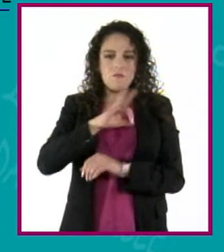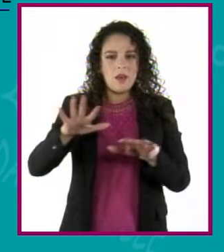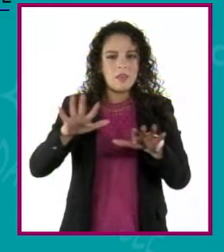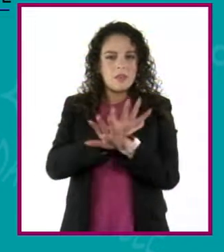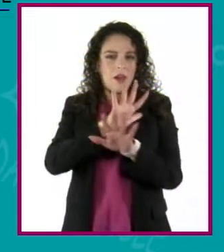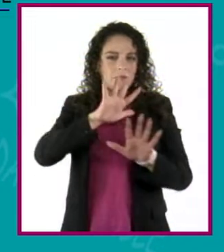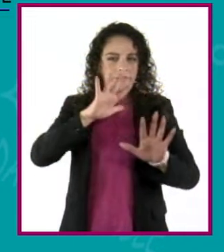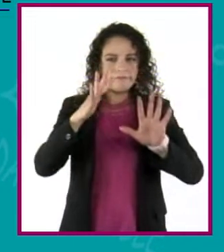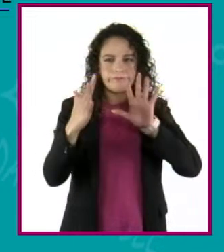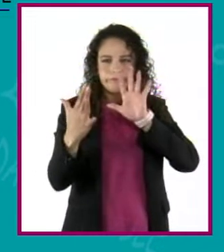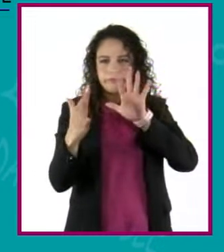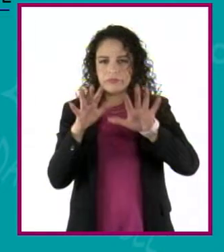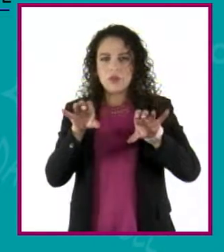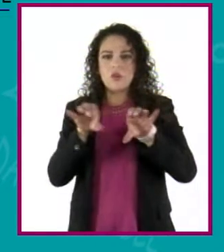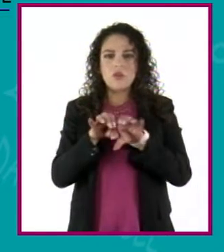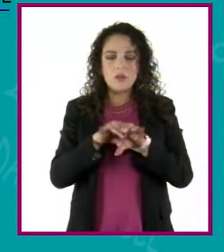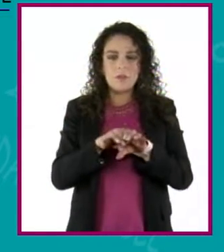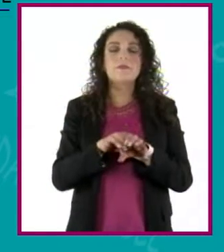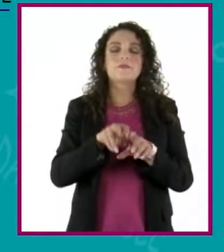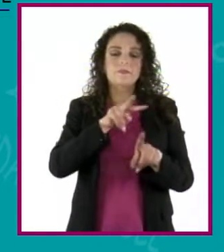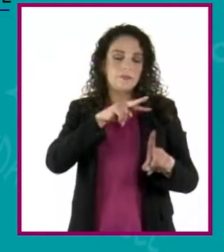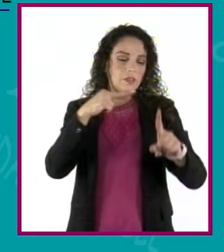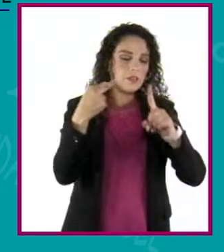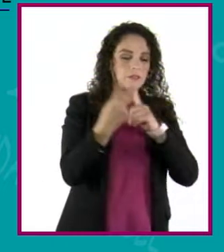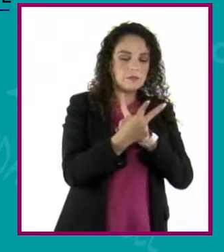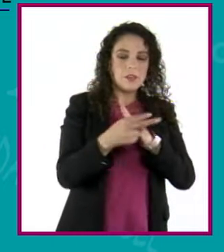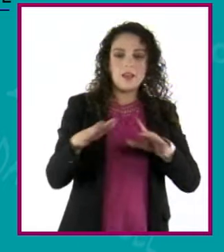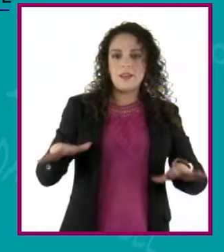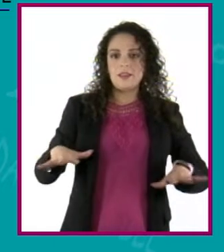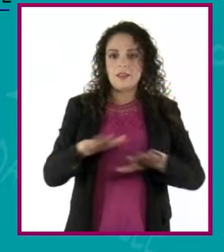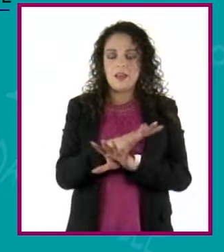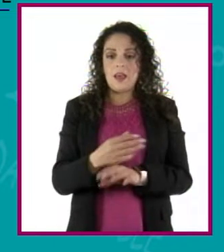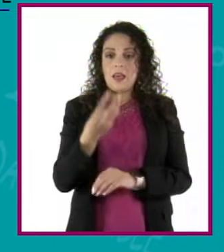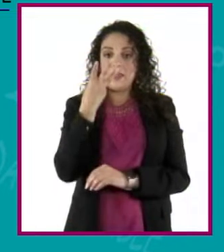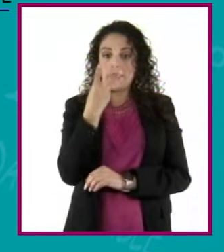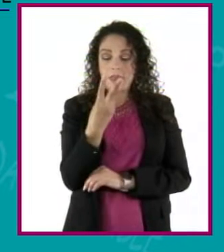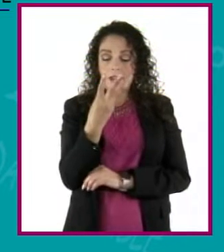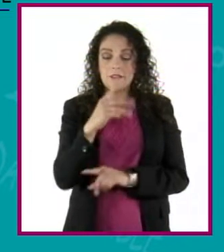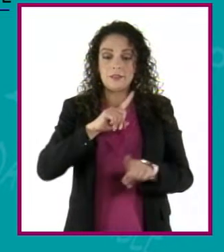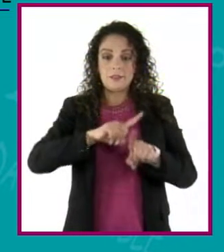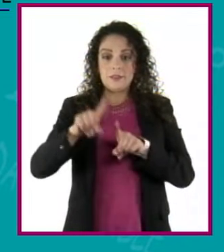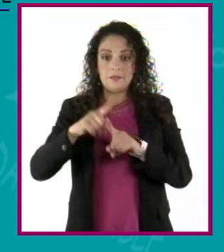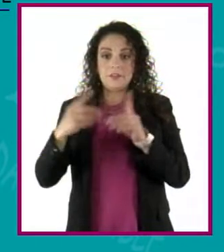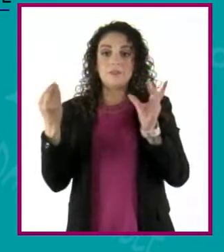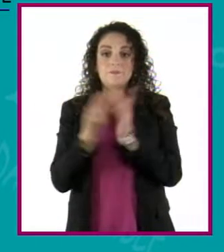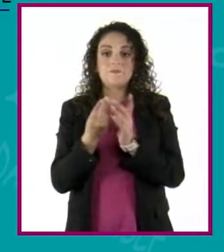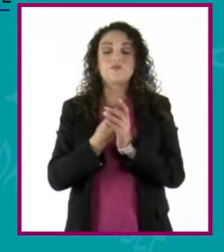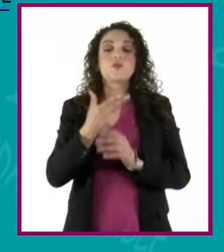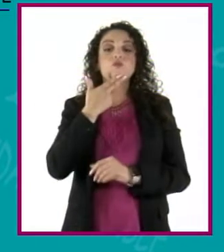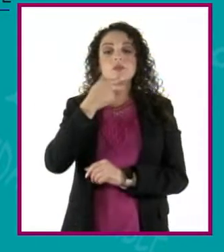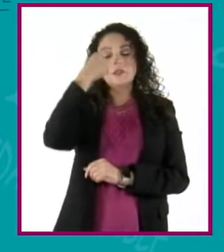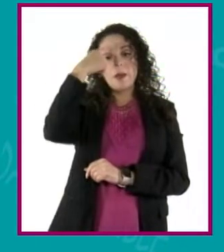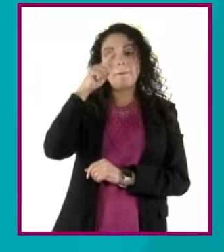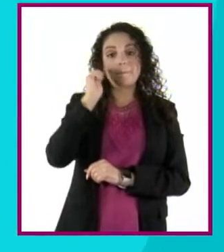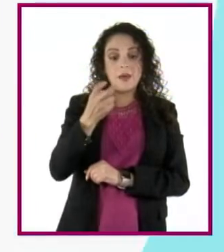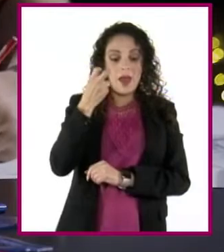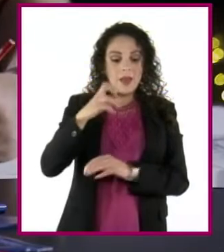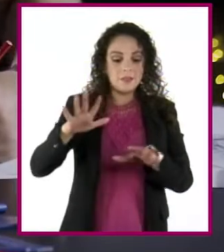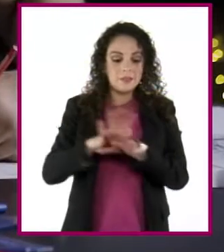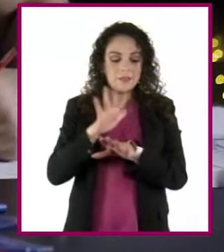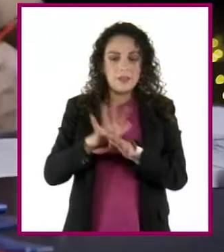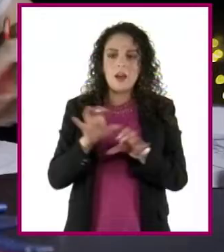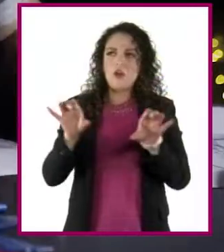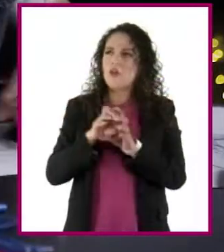transformación denominada distorsión de la perspectiva. La perspectiva de 3 puntos de fuga se utiliza para conseguir este tipo de distorsión